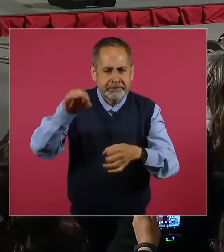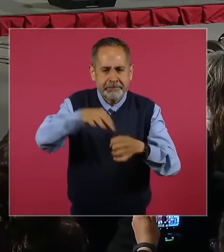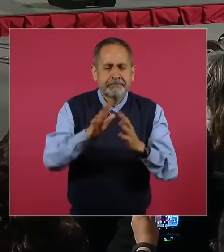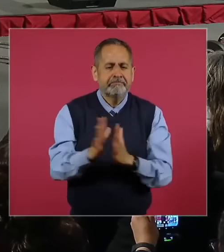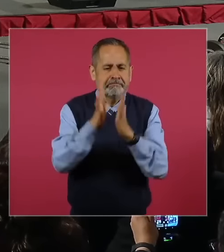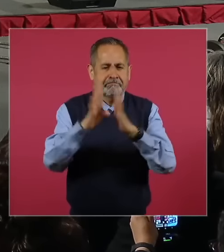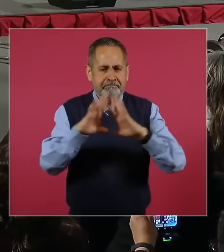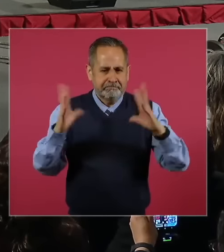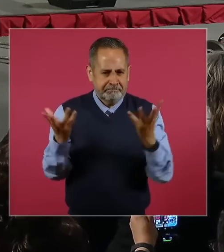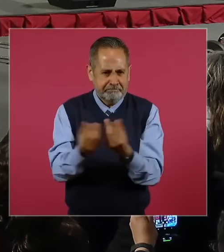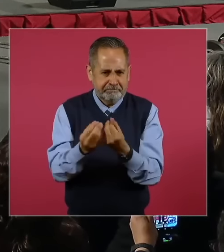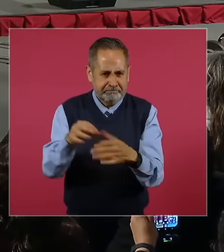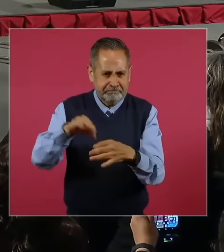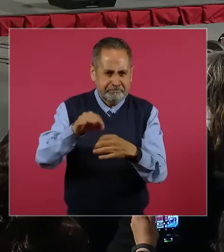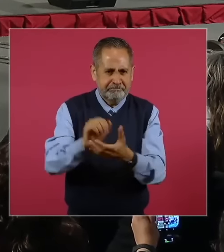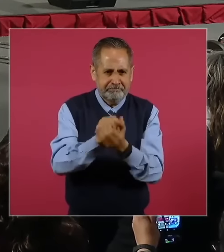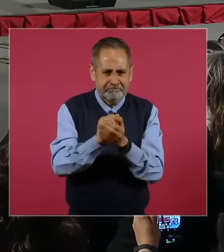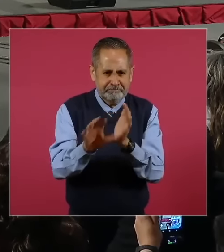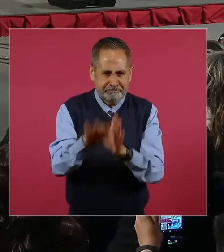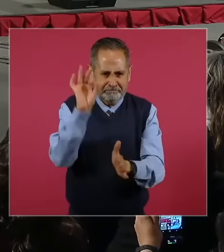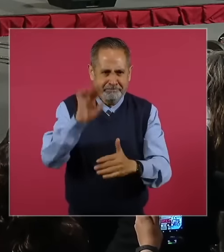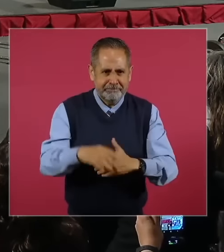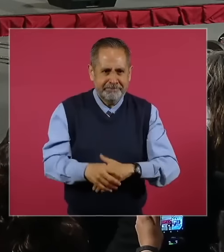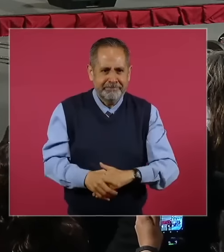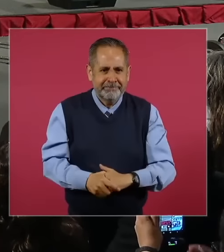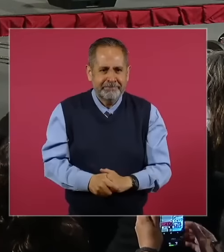participar en esta rifa.